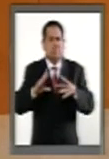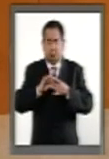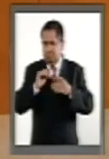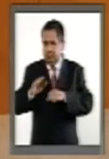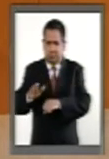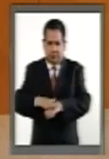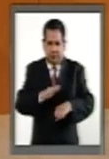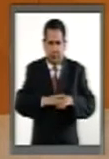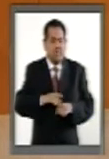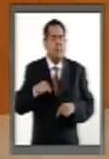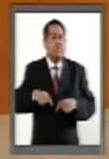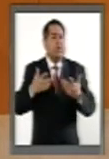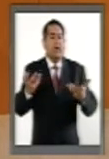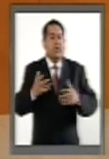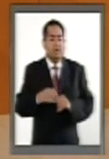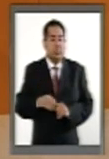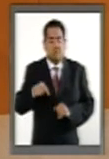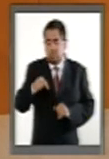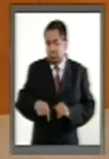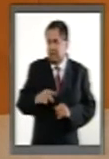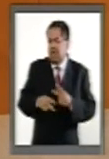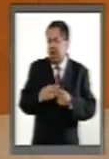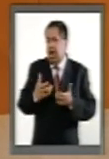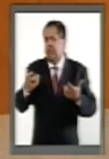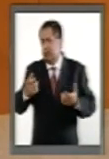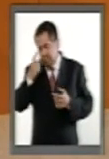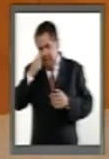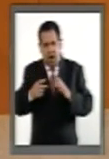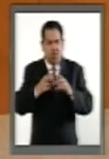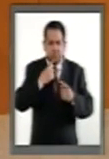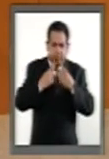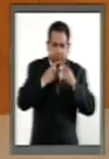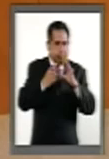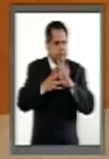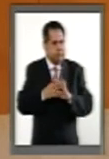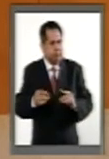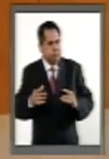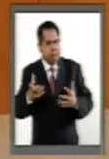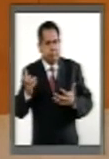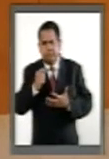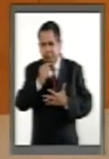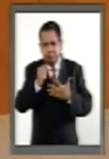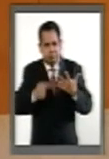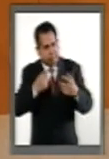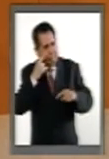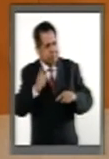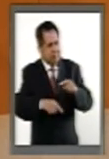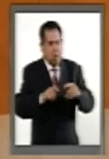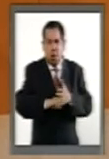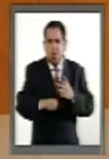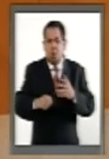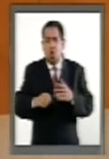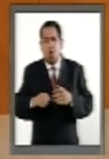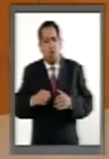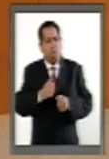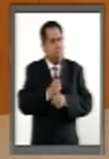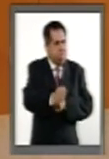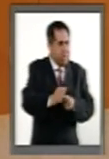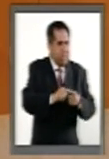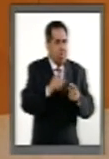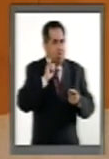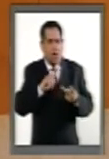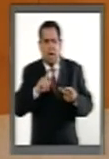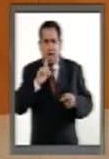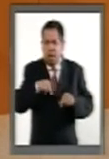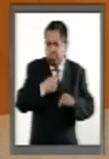estamos haciendo, qué estamos haciendo para resolver y prevenir hechos delictivos como la violencia de género, la tortura